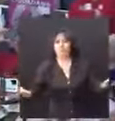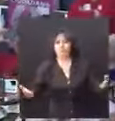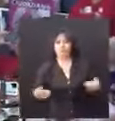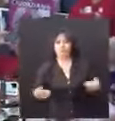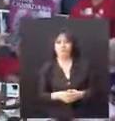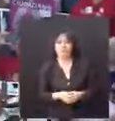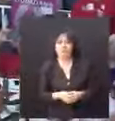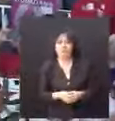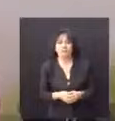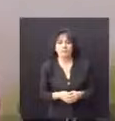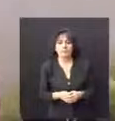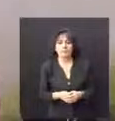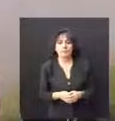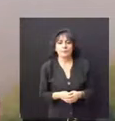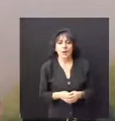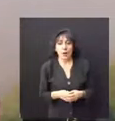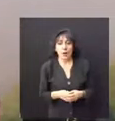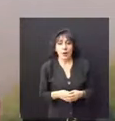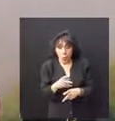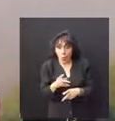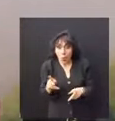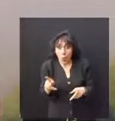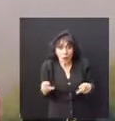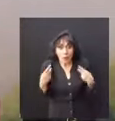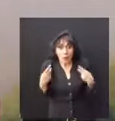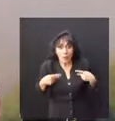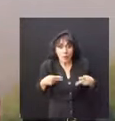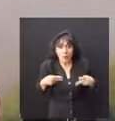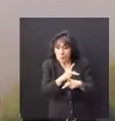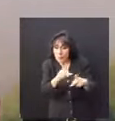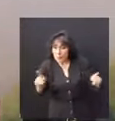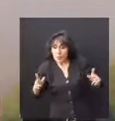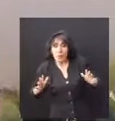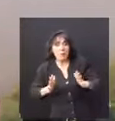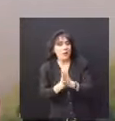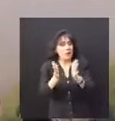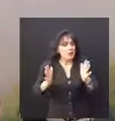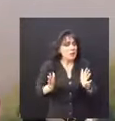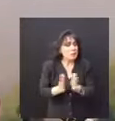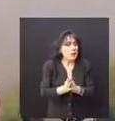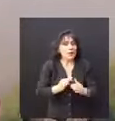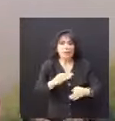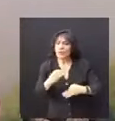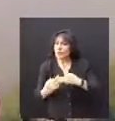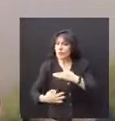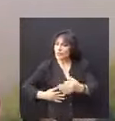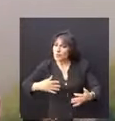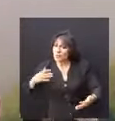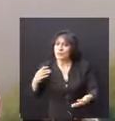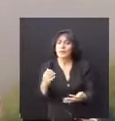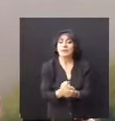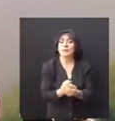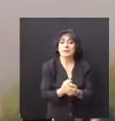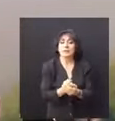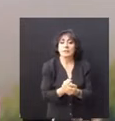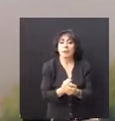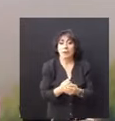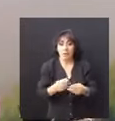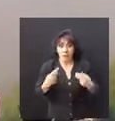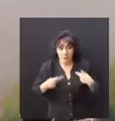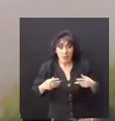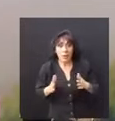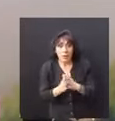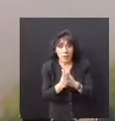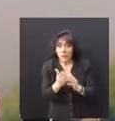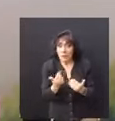con el pueblo, todo, sin el pueblo, nada. Esos son los principios con los que vamos